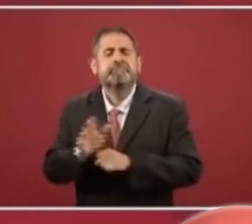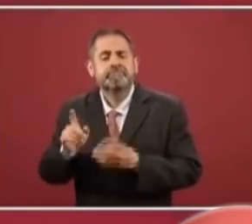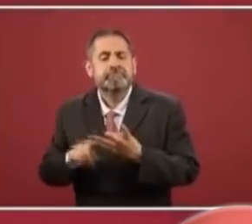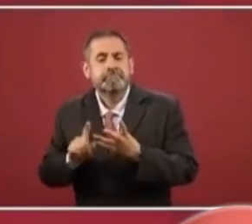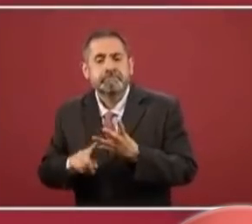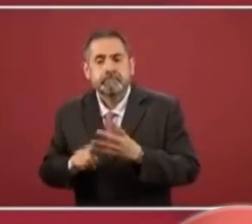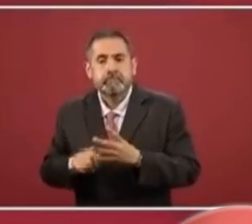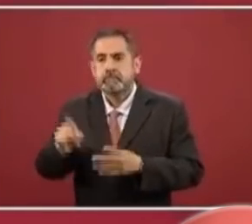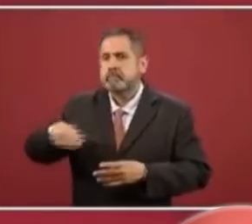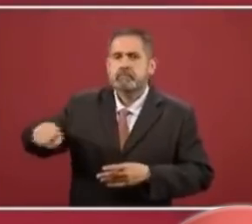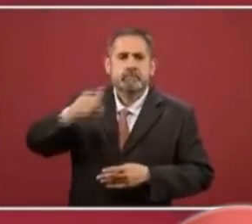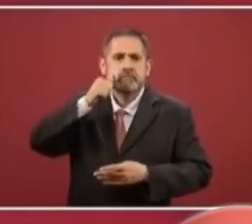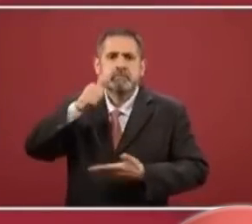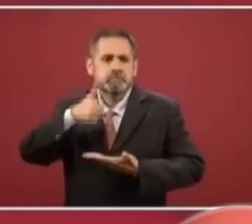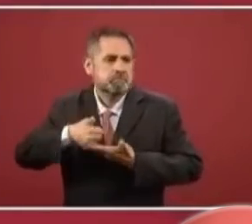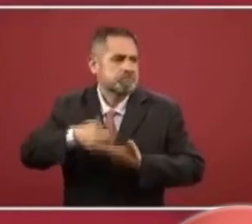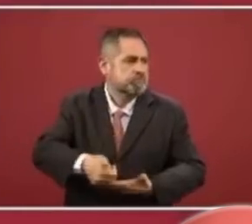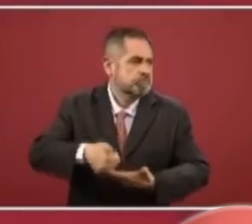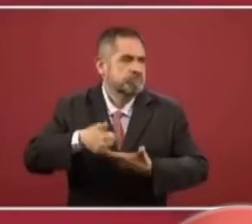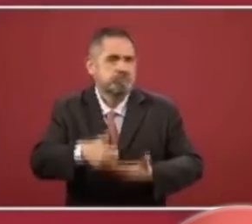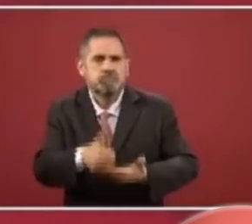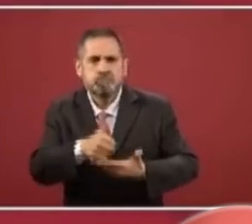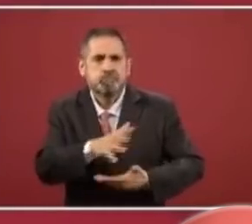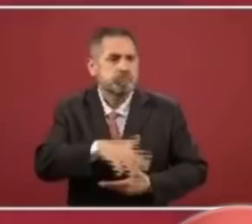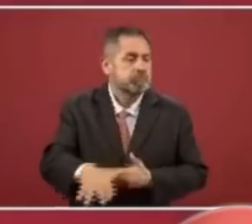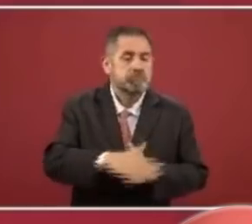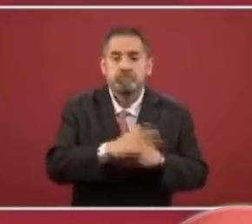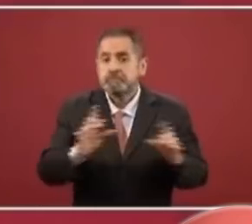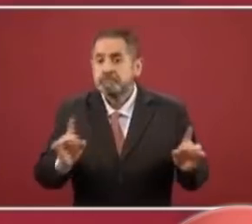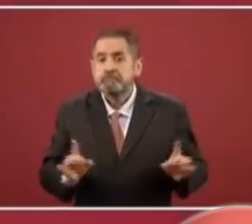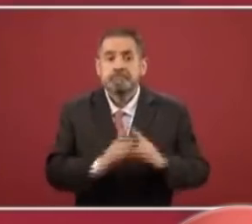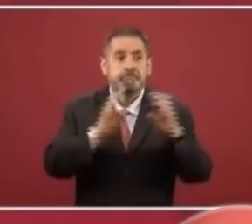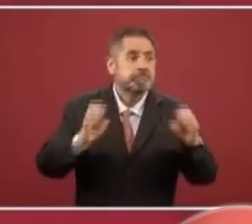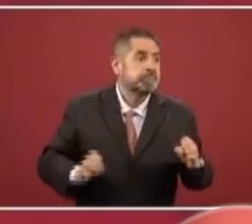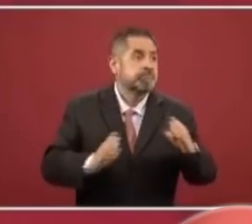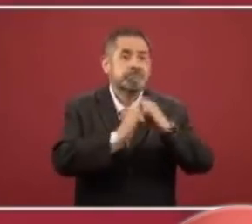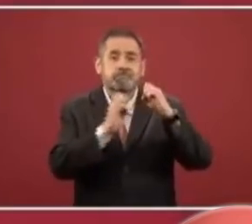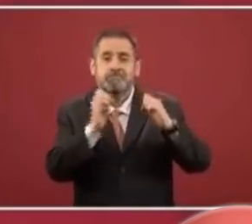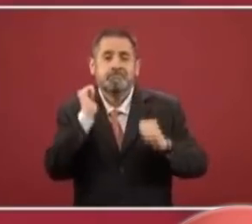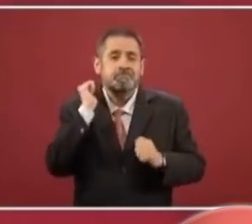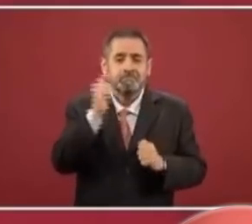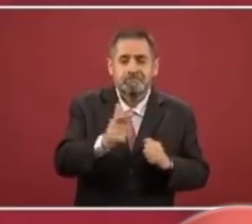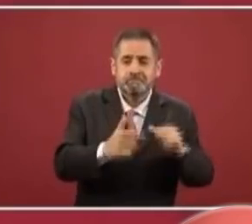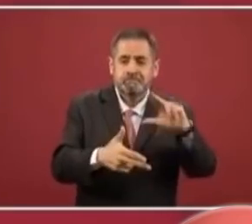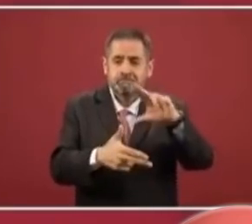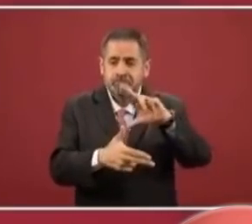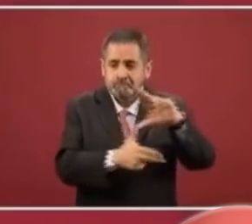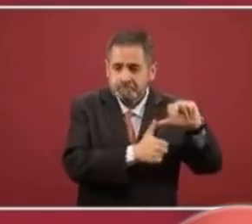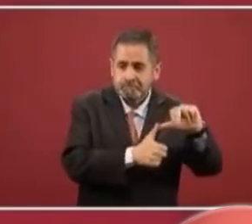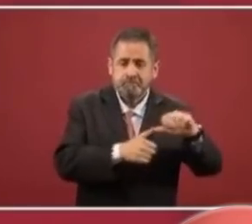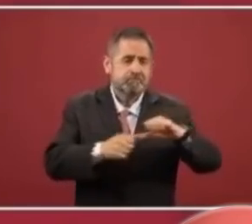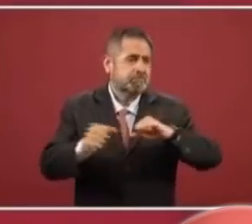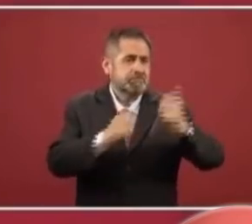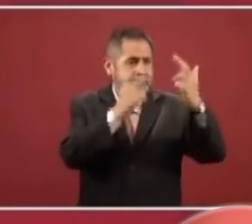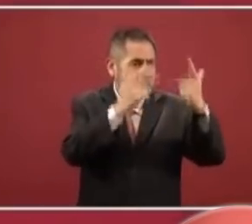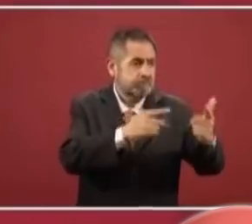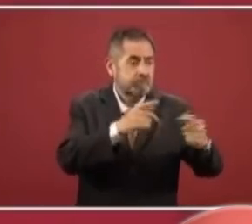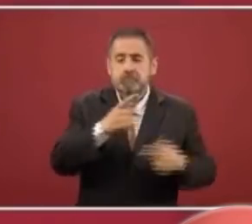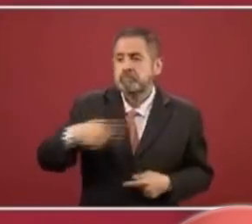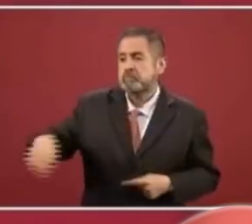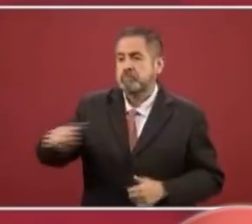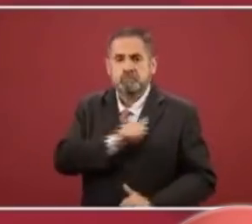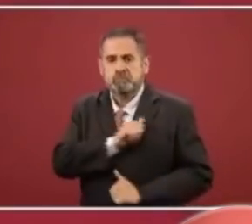el auxilio que prestan a la población en tiempos de desastre, de huracanes, de temblores.